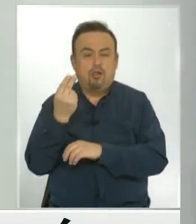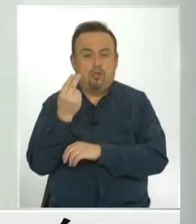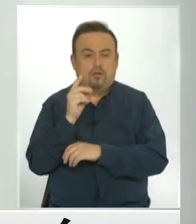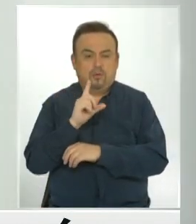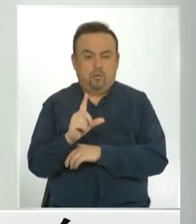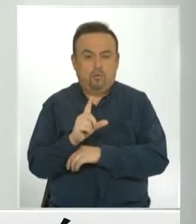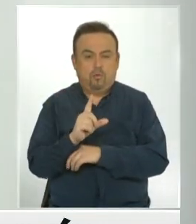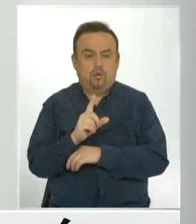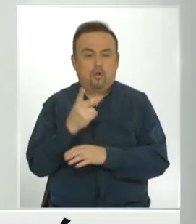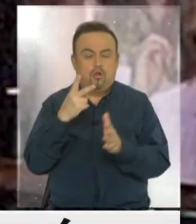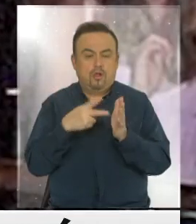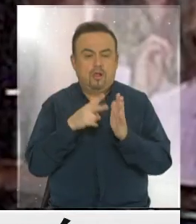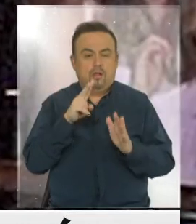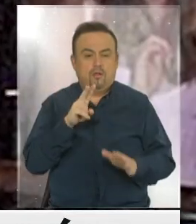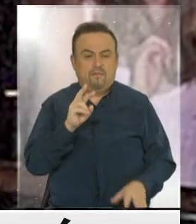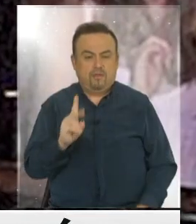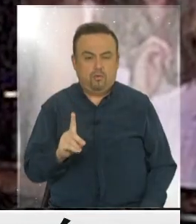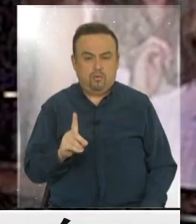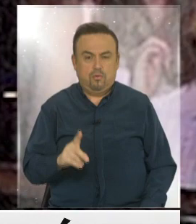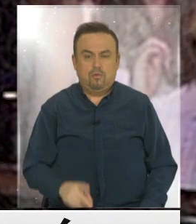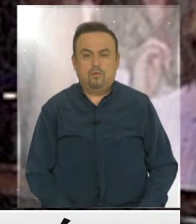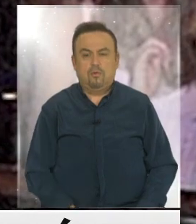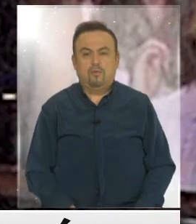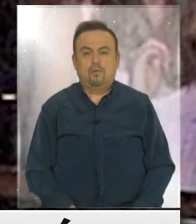de julio del 2021.